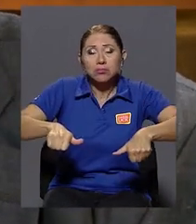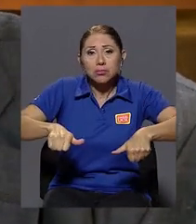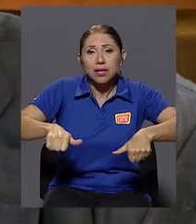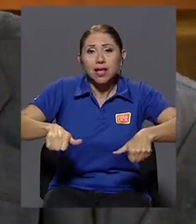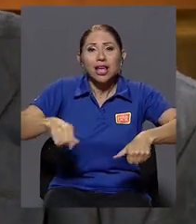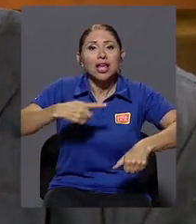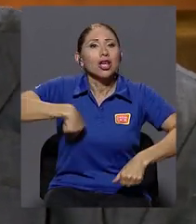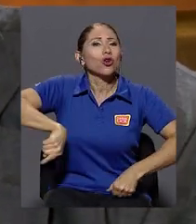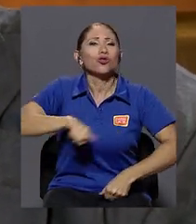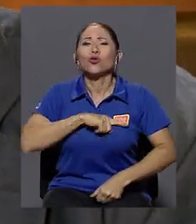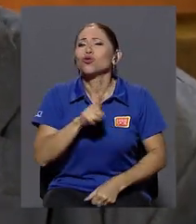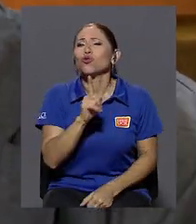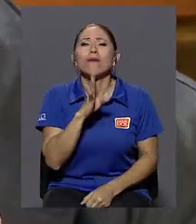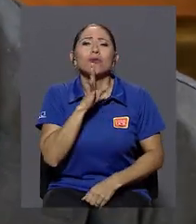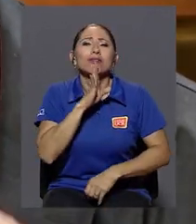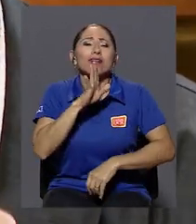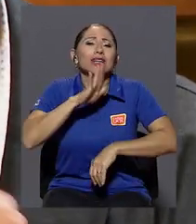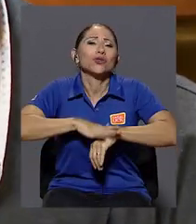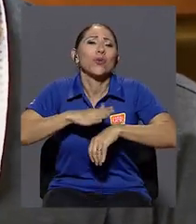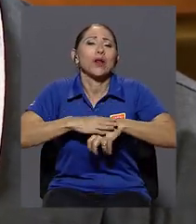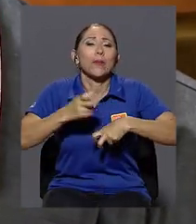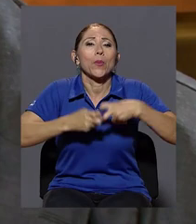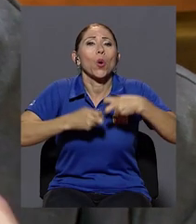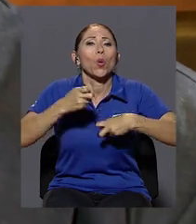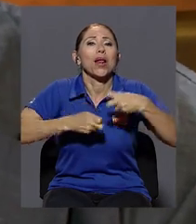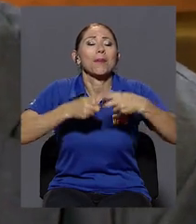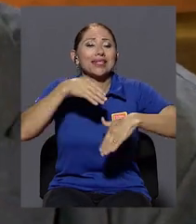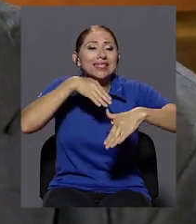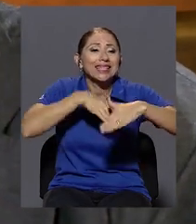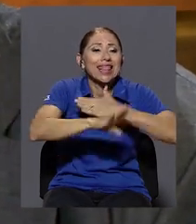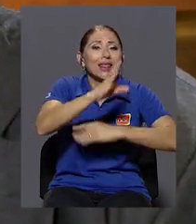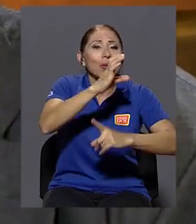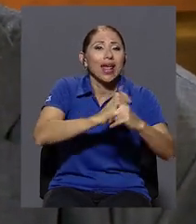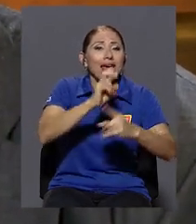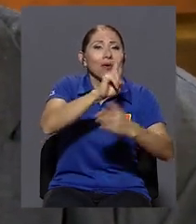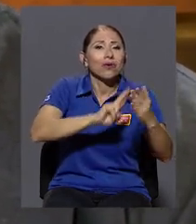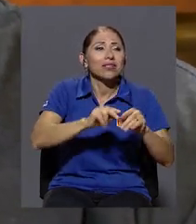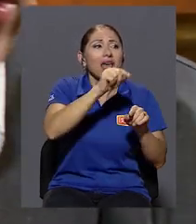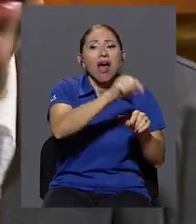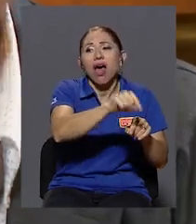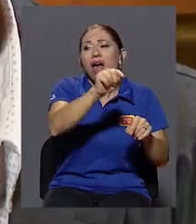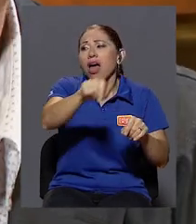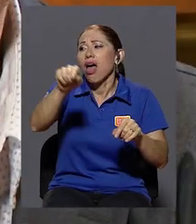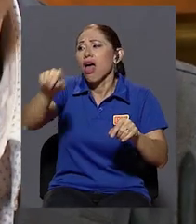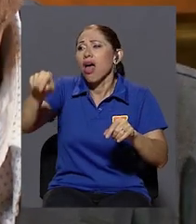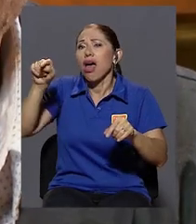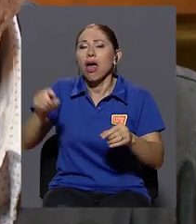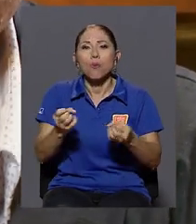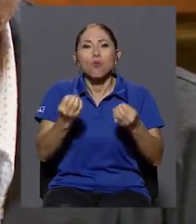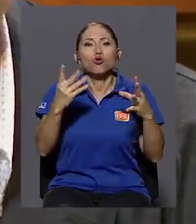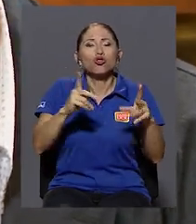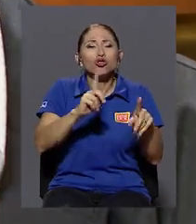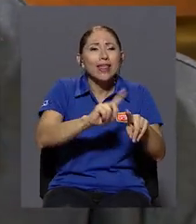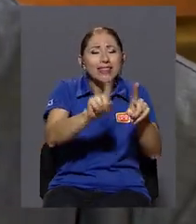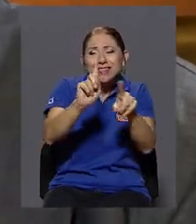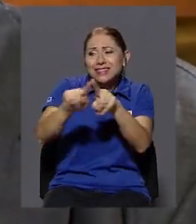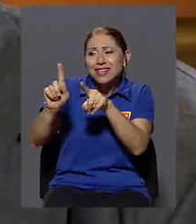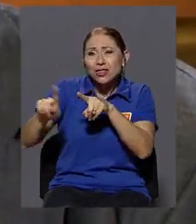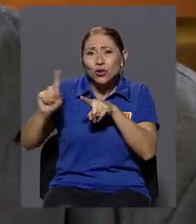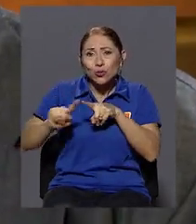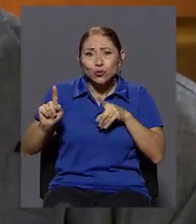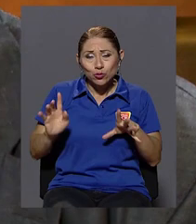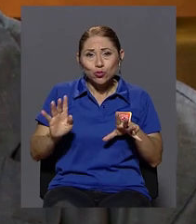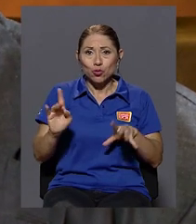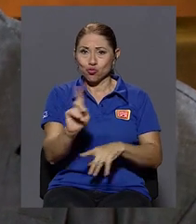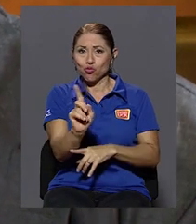resolvimos en la región que no íbamos a hablar tanto de los problemas hacia el interior de cada universidad, que son muchos, que son distintos, porque también tienen un